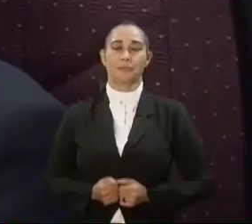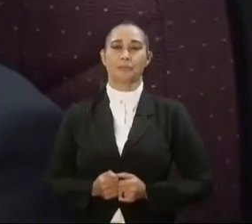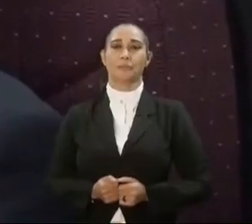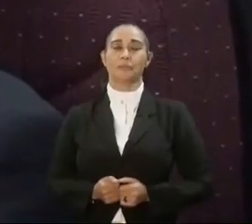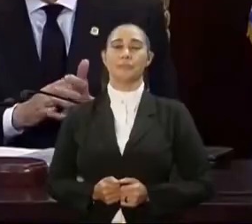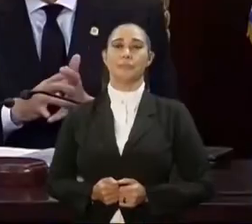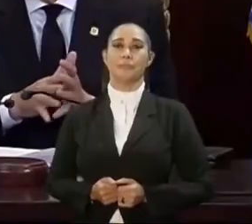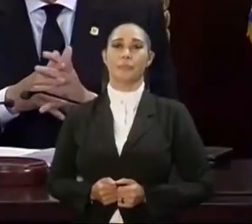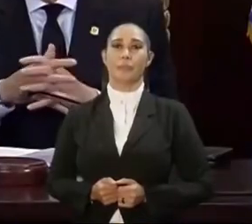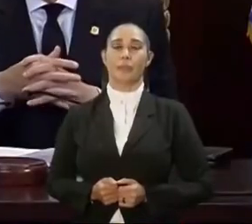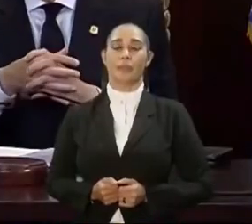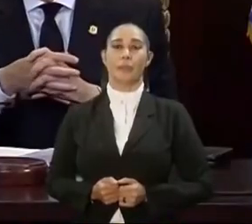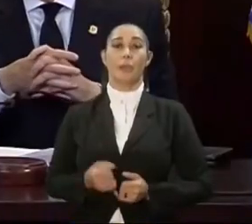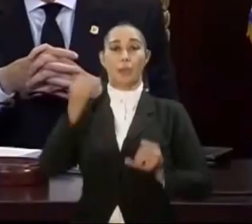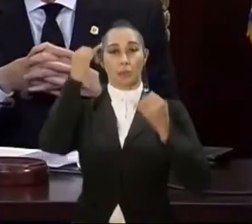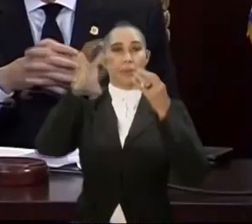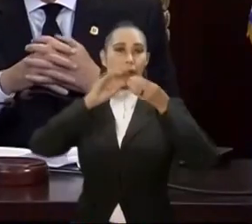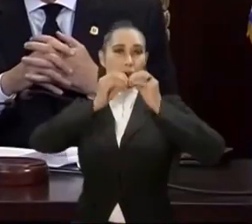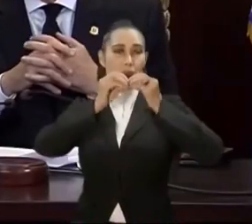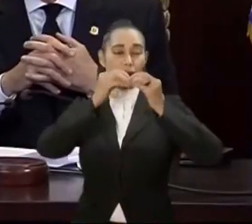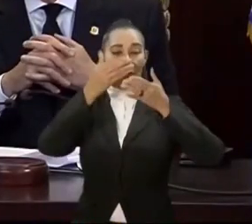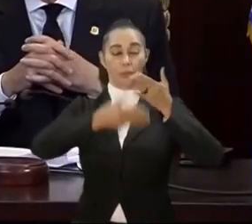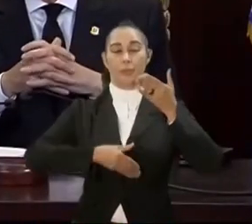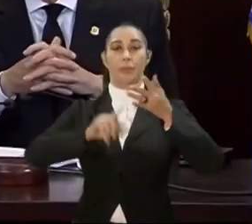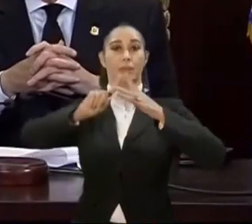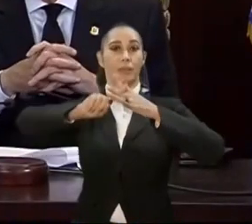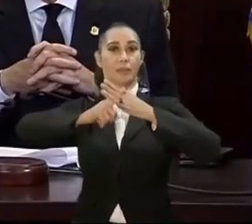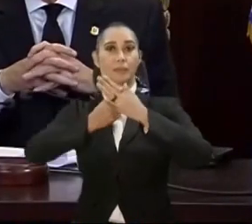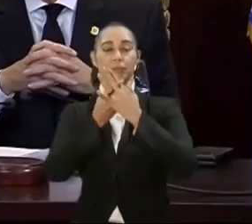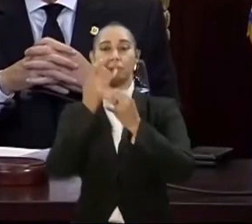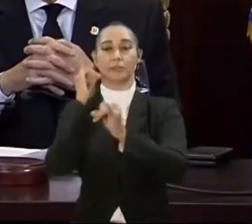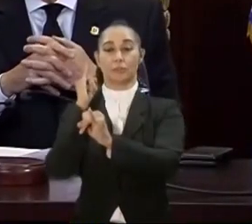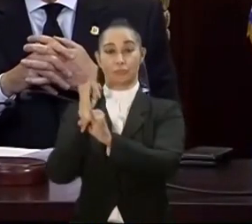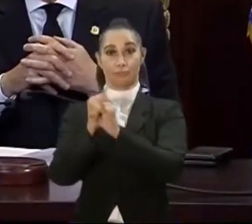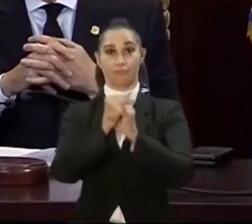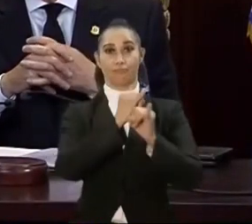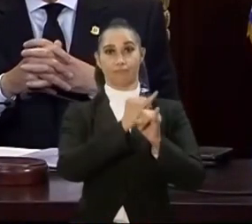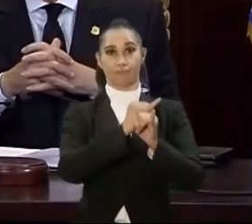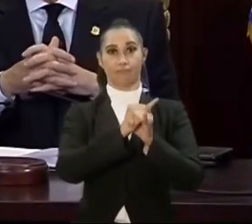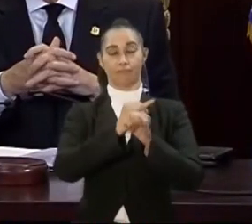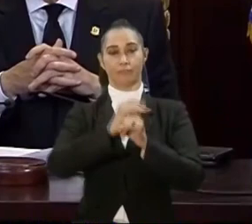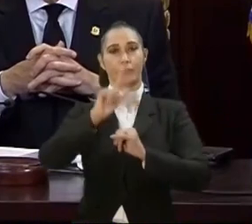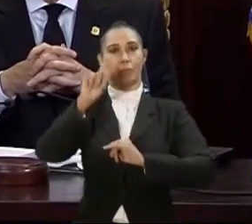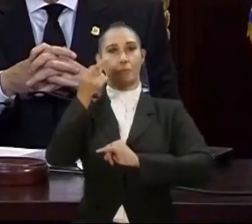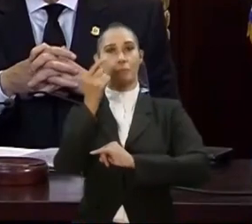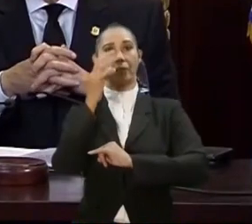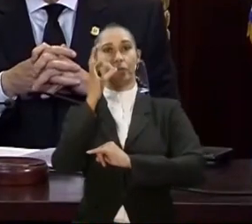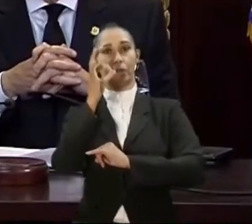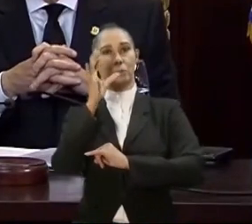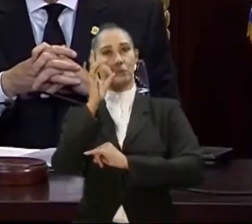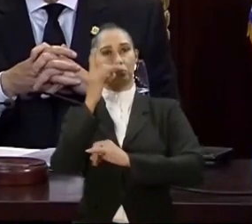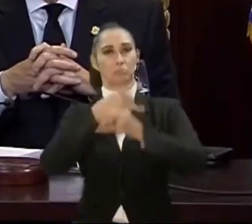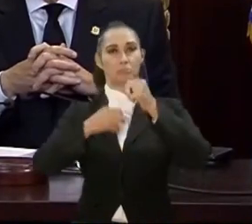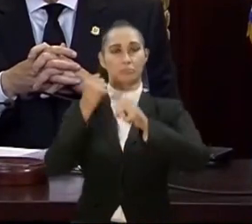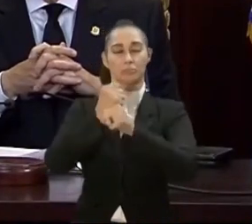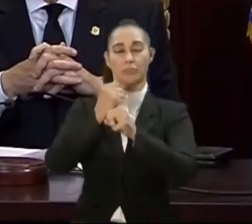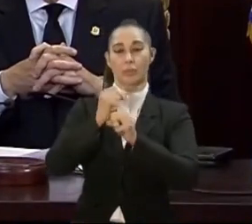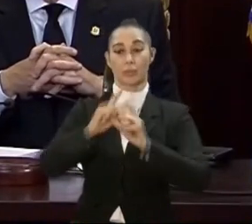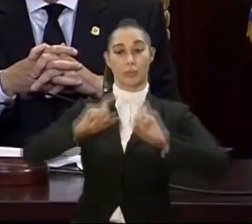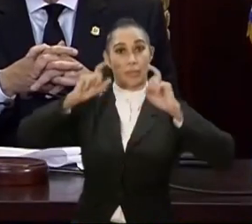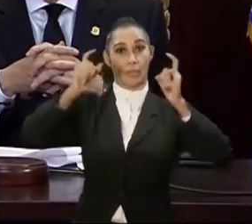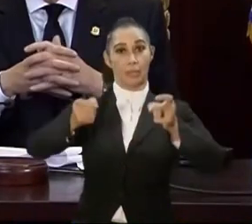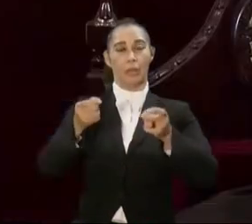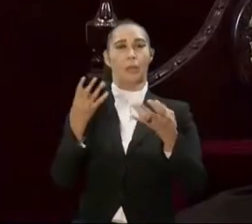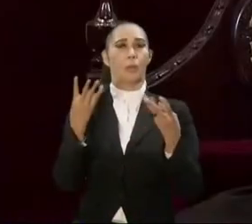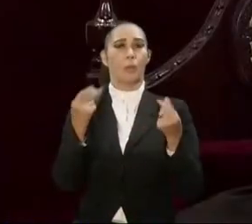de la magnitud de esta cifra, desde la creación de la institución, en sus primeros 8 años, se habían